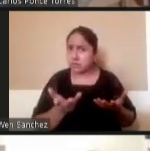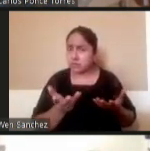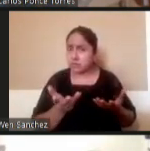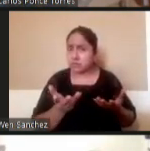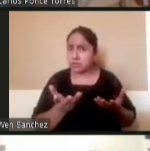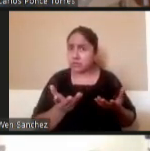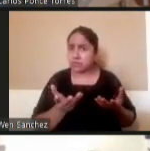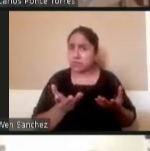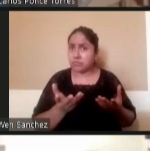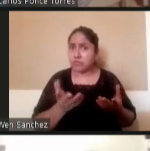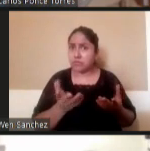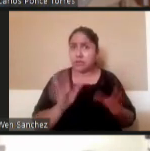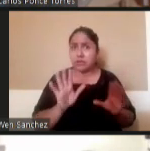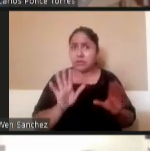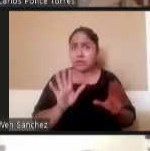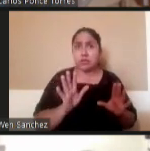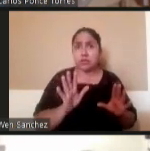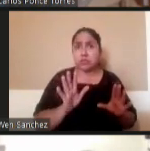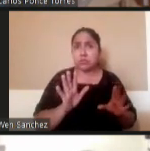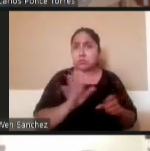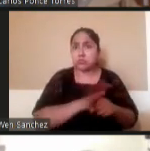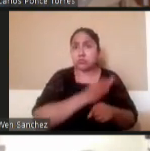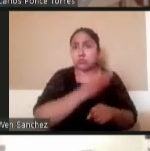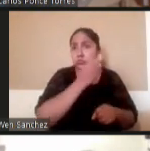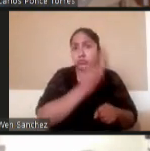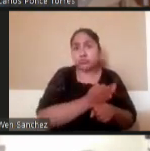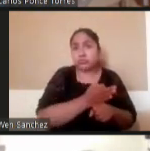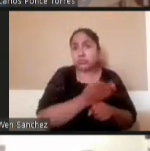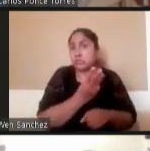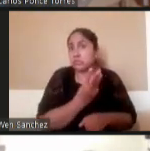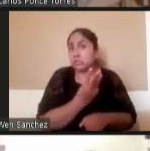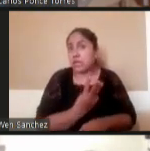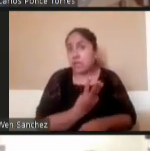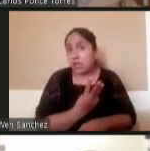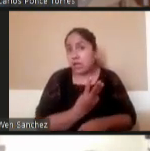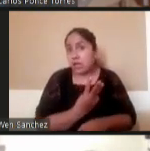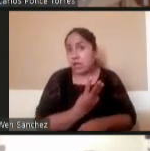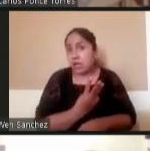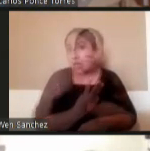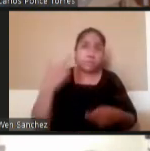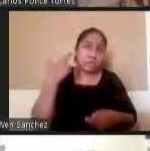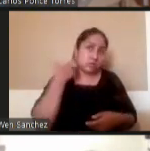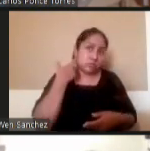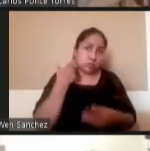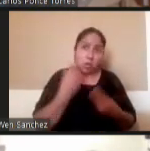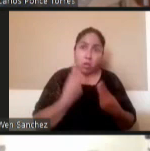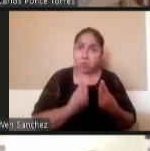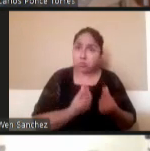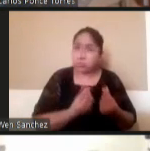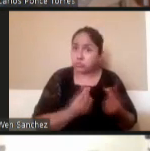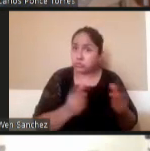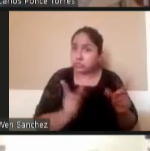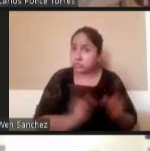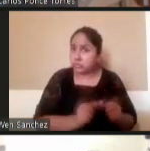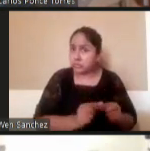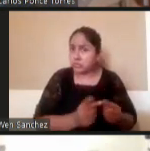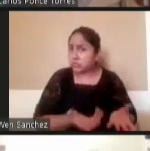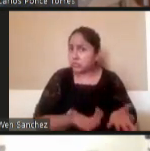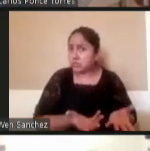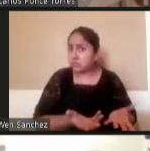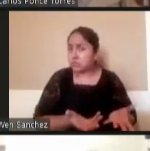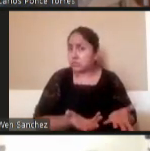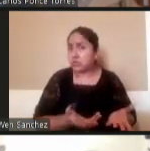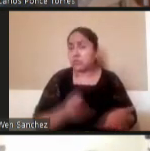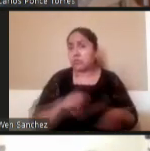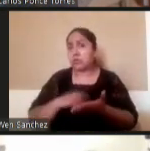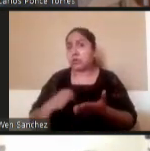la participación tan solo de 3 regidores. Ahorita el regidor Óscar Gallegos señalaba de